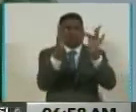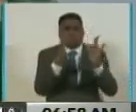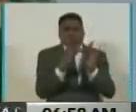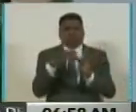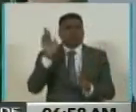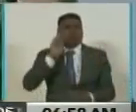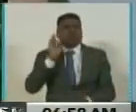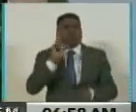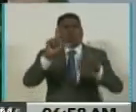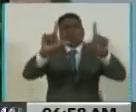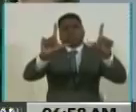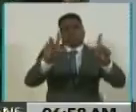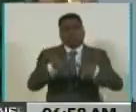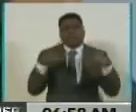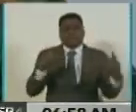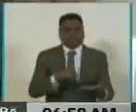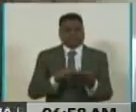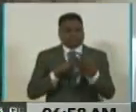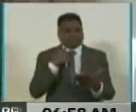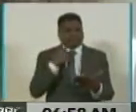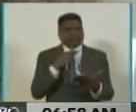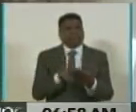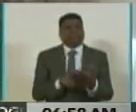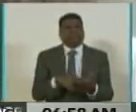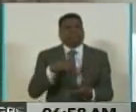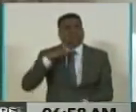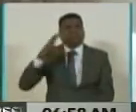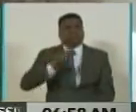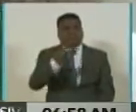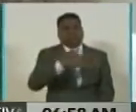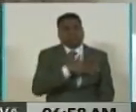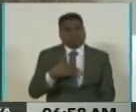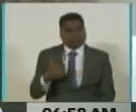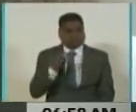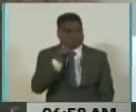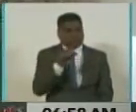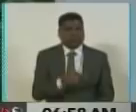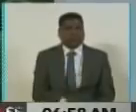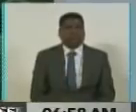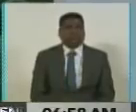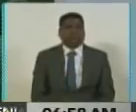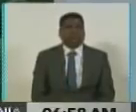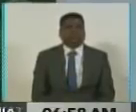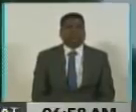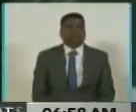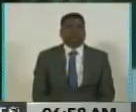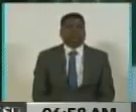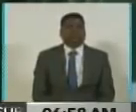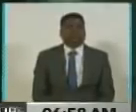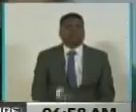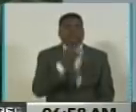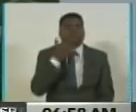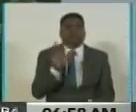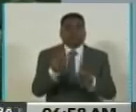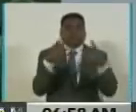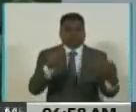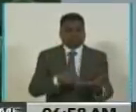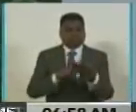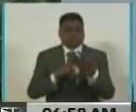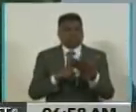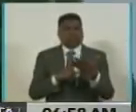radio o la televisión o lees el periódico que te va a ratificar la verdad en la que tú quieres creer. Entonces hay una válvula de escape, tú te levantas y lees el Nacional, que el compañero lo